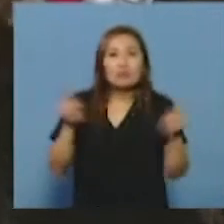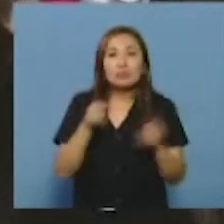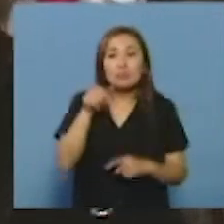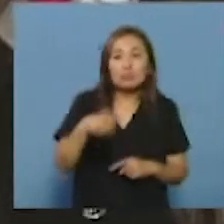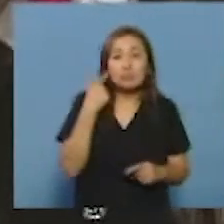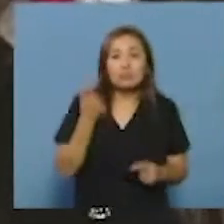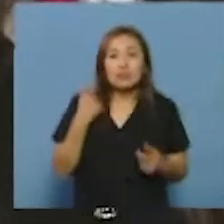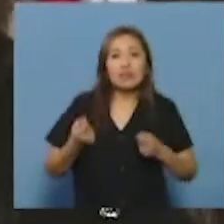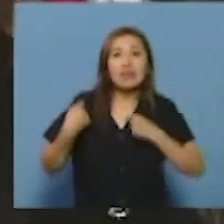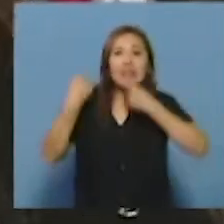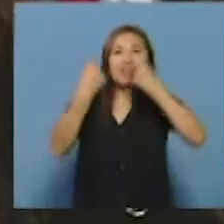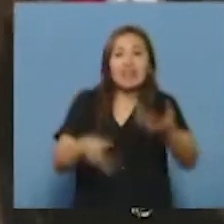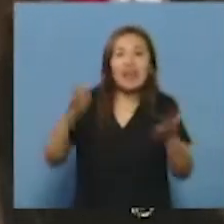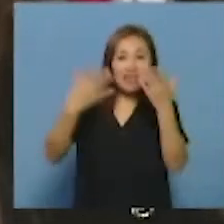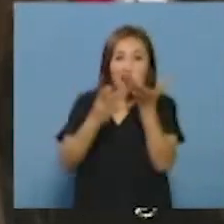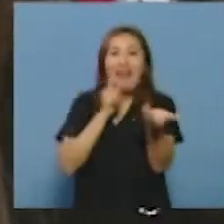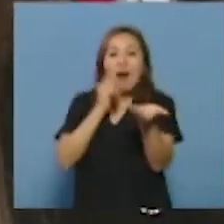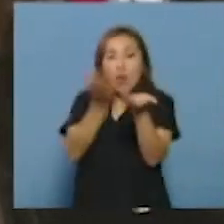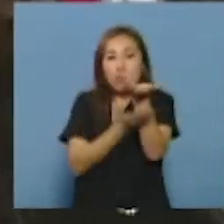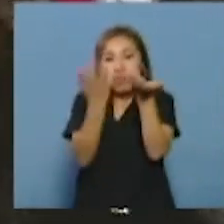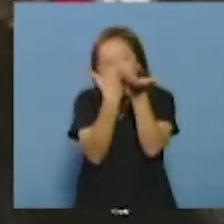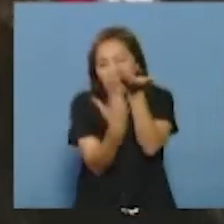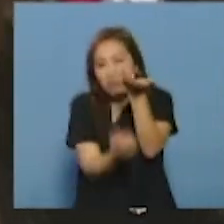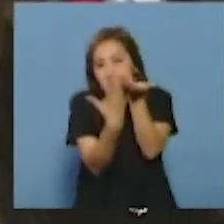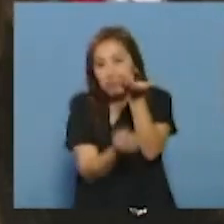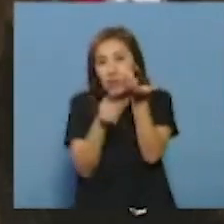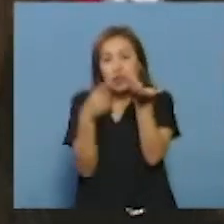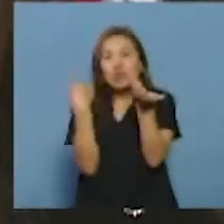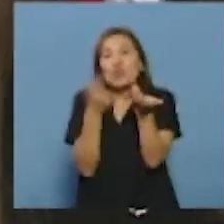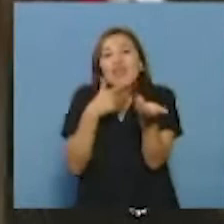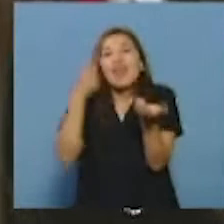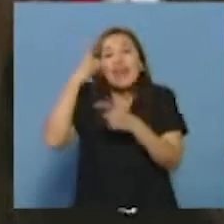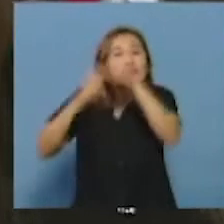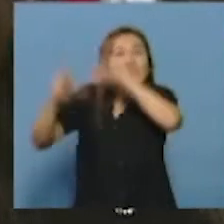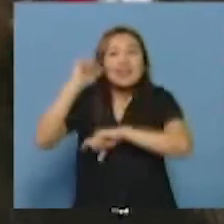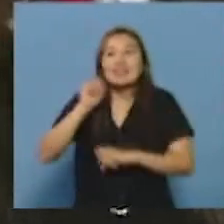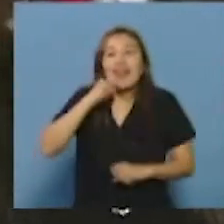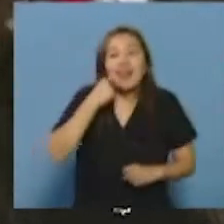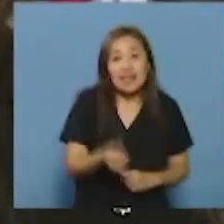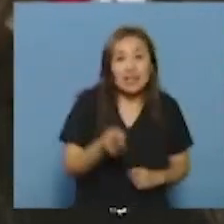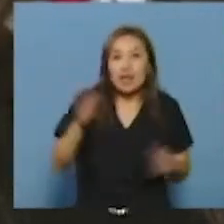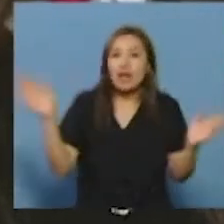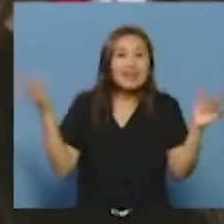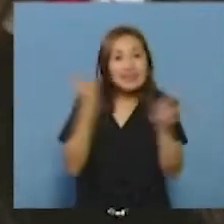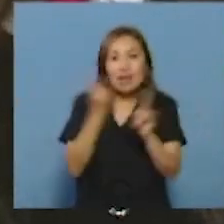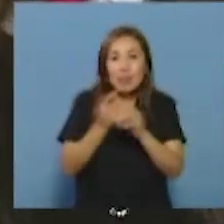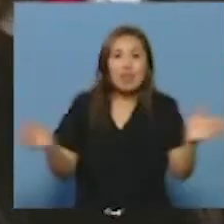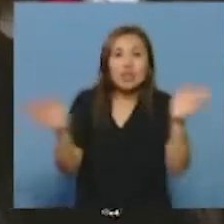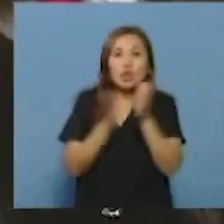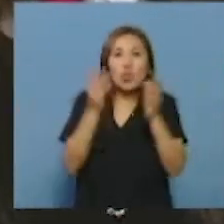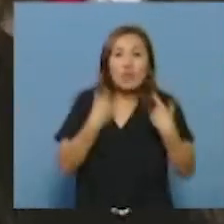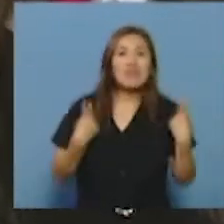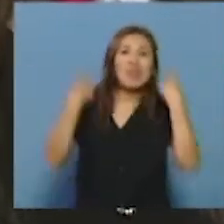entrega del filtro. La verdad que fue una experiencia muy emotiva. Y después en todo el acompañamiento hacia el norte,